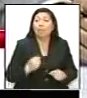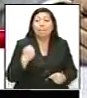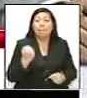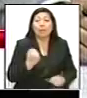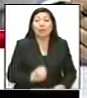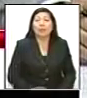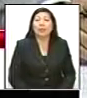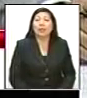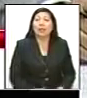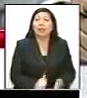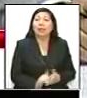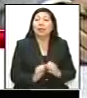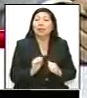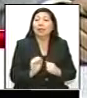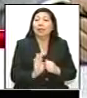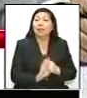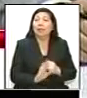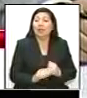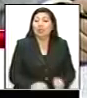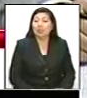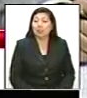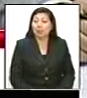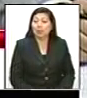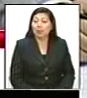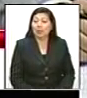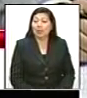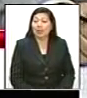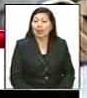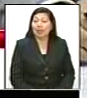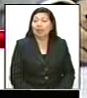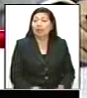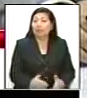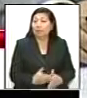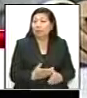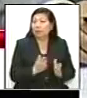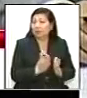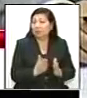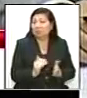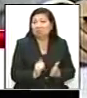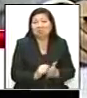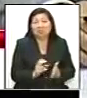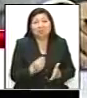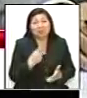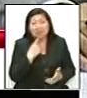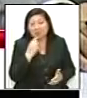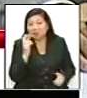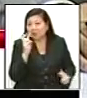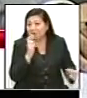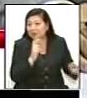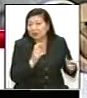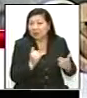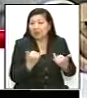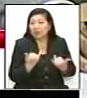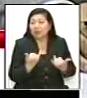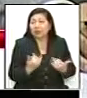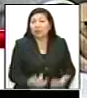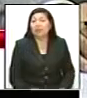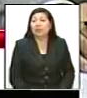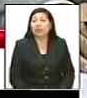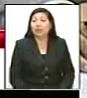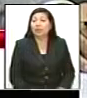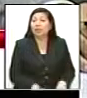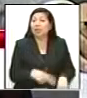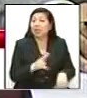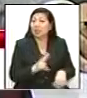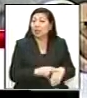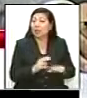poderes y que garantizan los derechos fundamentales. Y entre esos órganos, claro, no me cabe la menor duda, entre esos órganos de